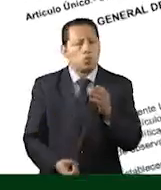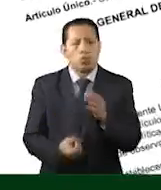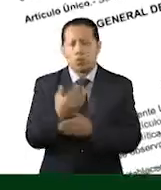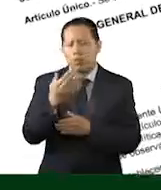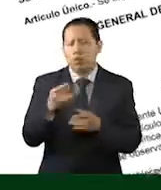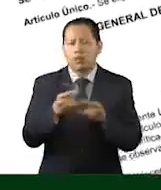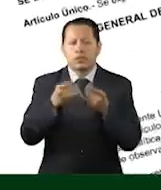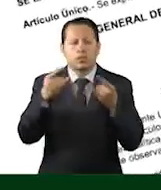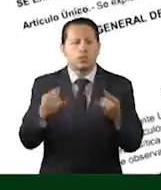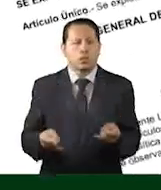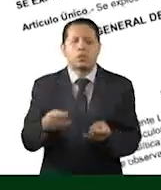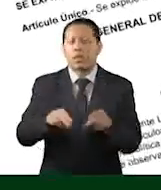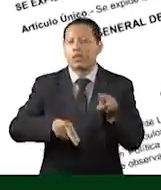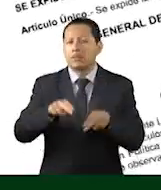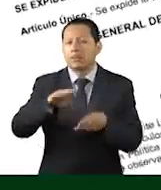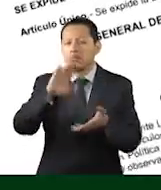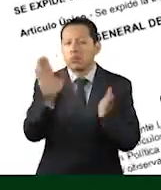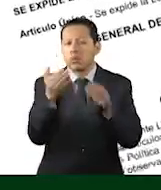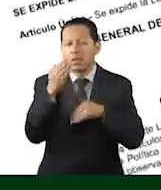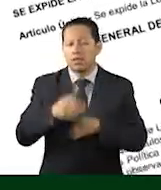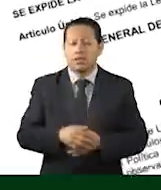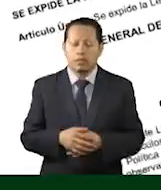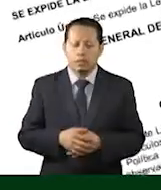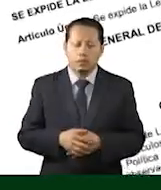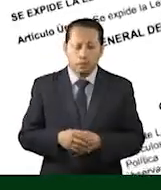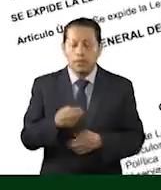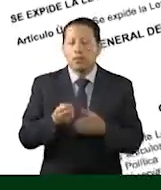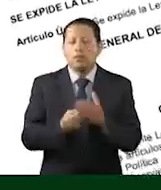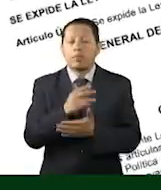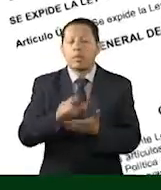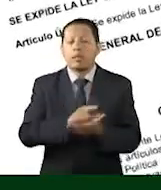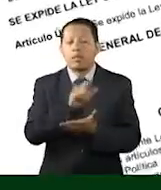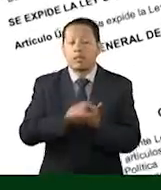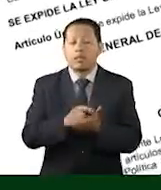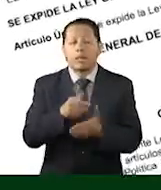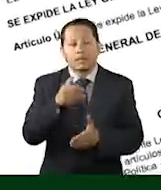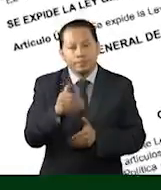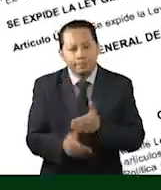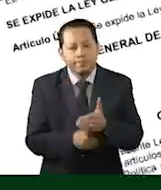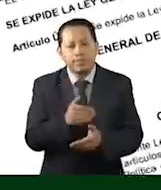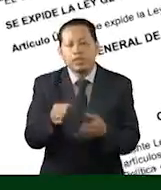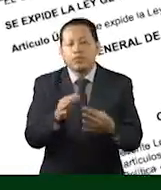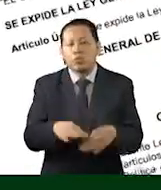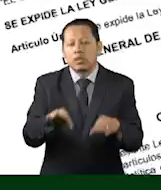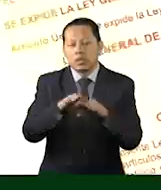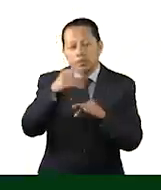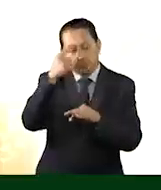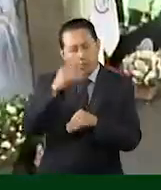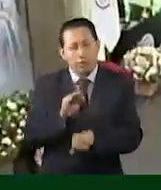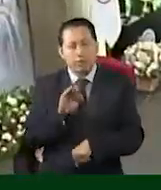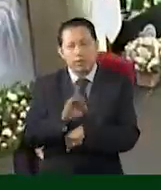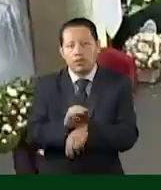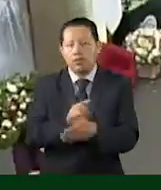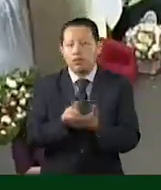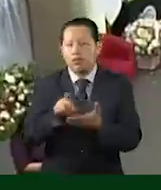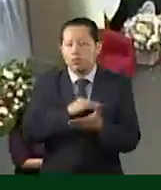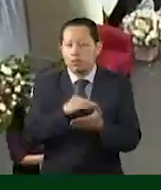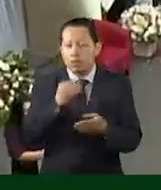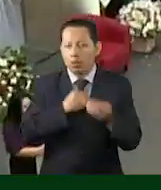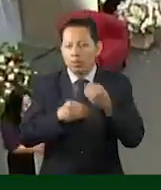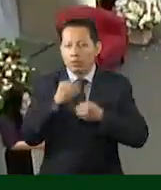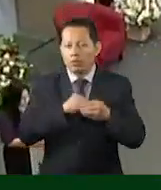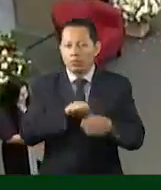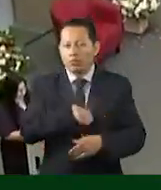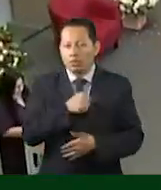histórico a nivel mundial. Esta nueva ley representa un paso decisivo hacia la garantía del derecho a una alimentación